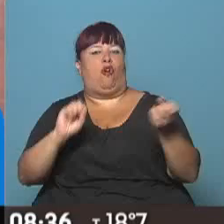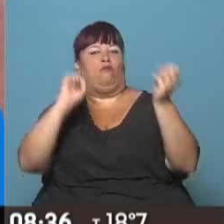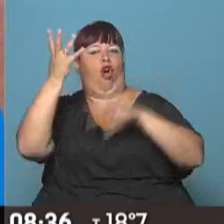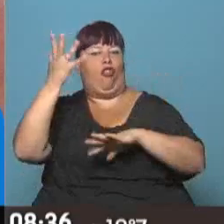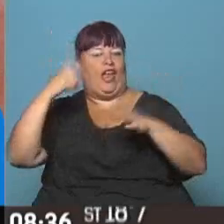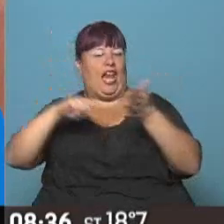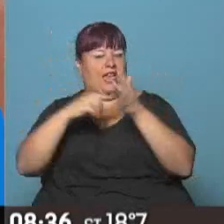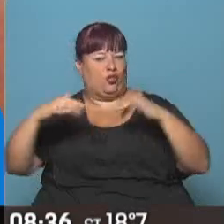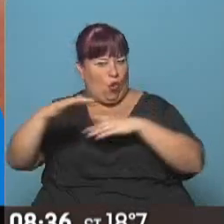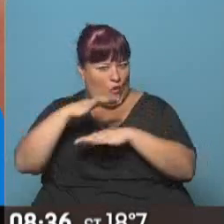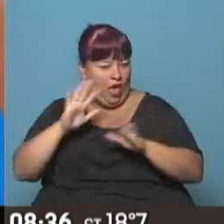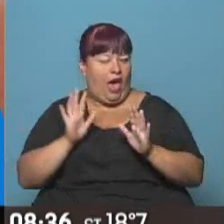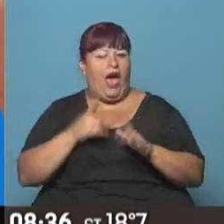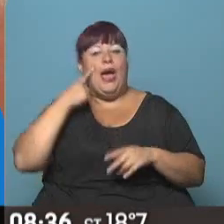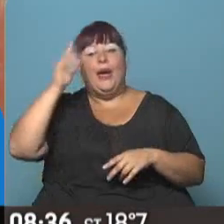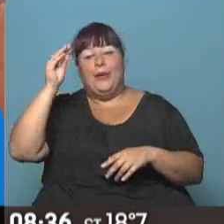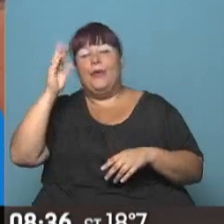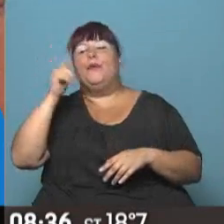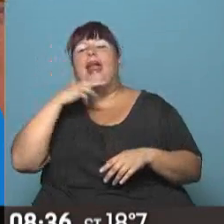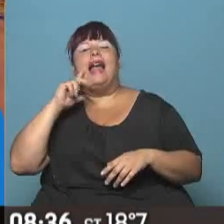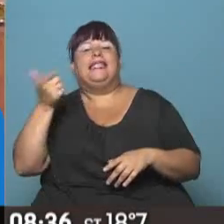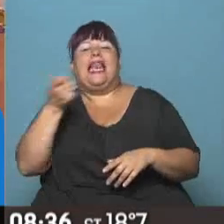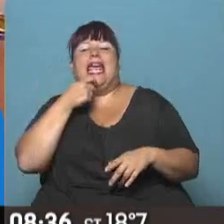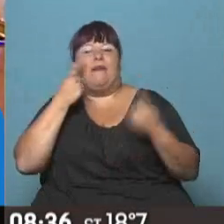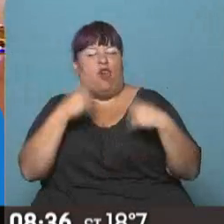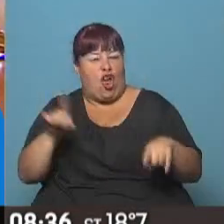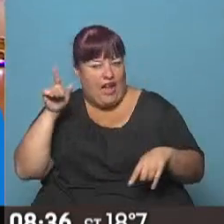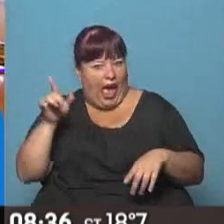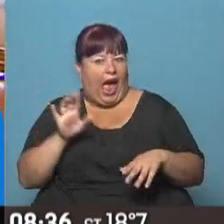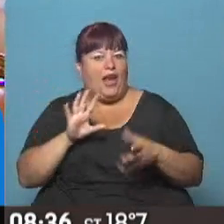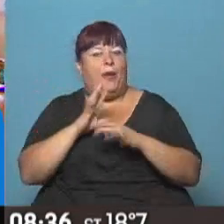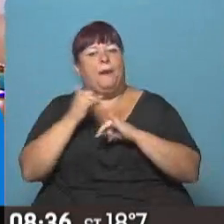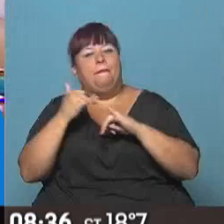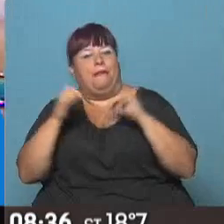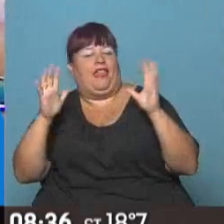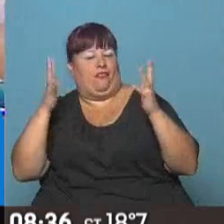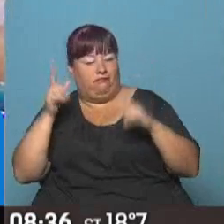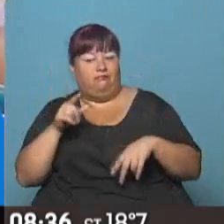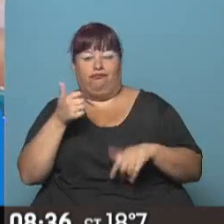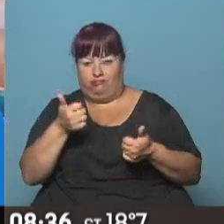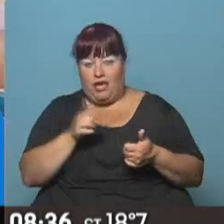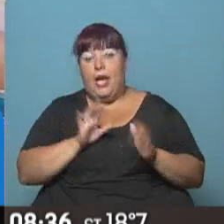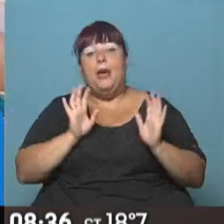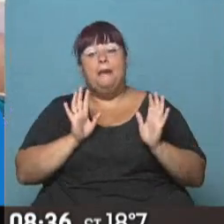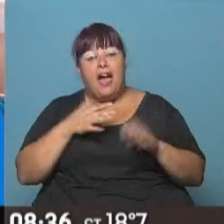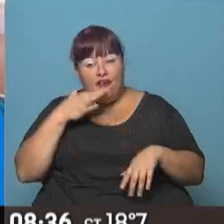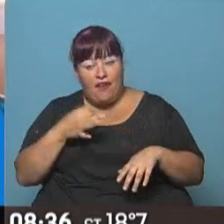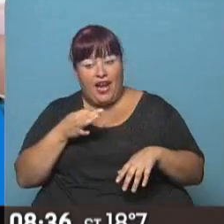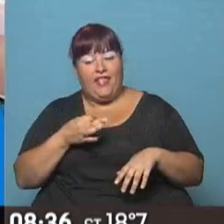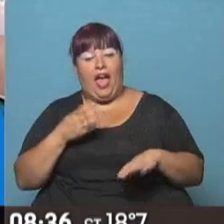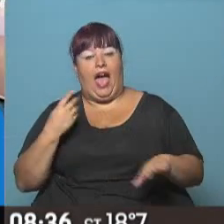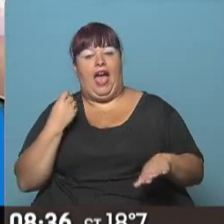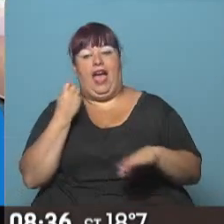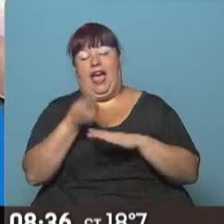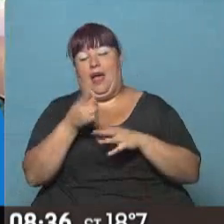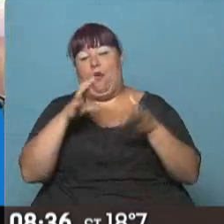en el urbanismo. Tenemos Brasilia como un ejemplo raro de una especie de diamante. Genial. Pero la verdad que los